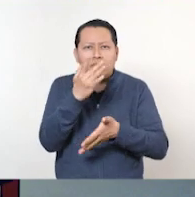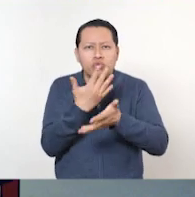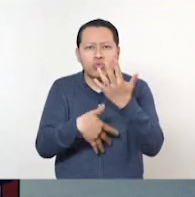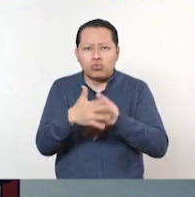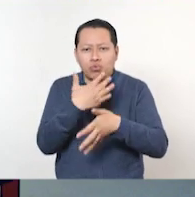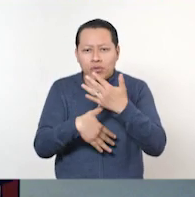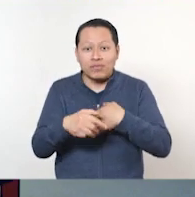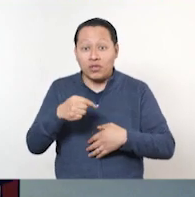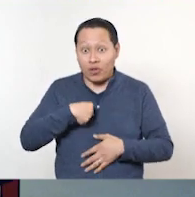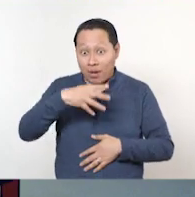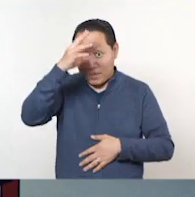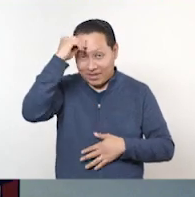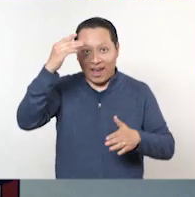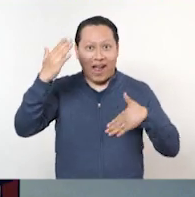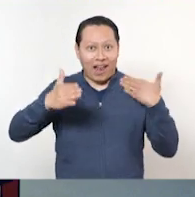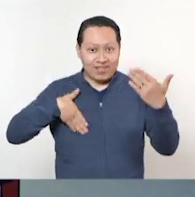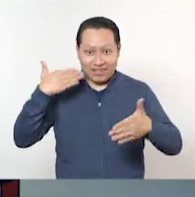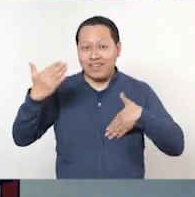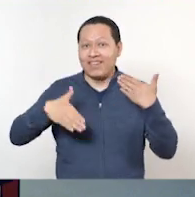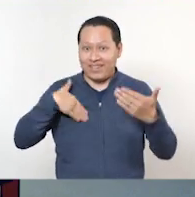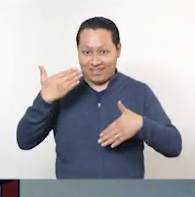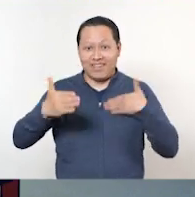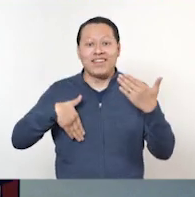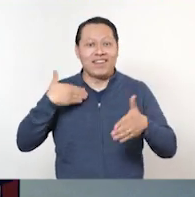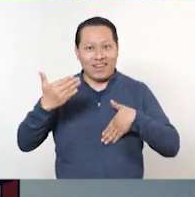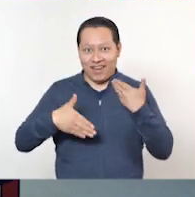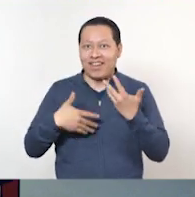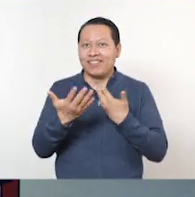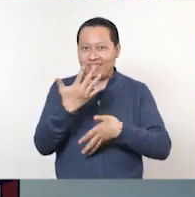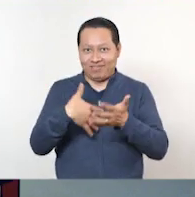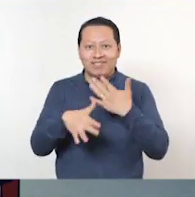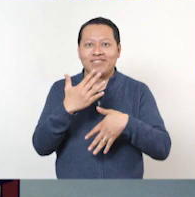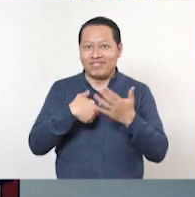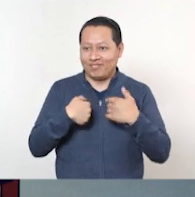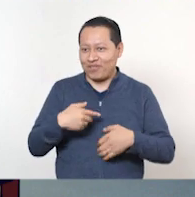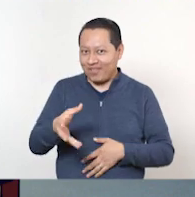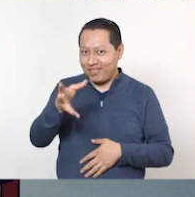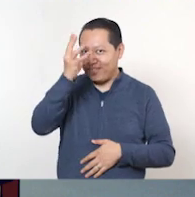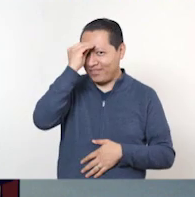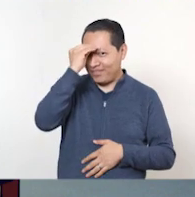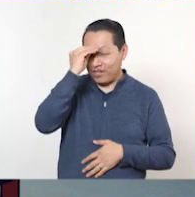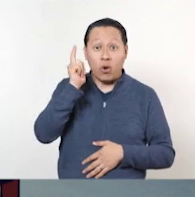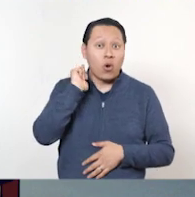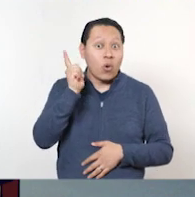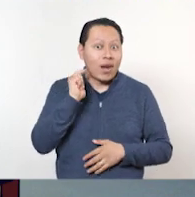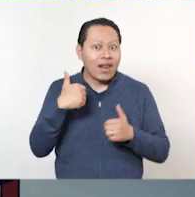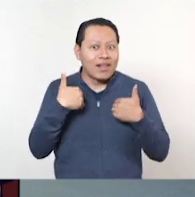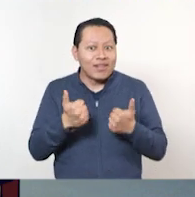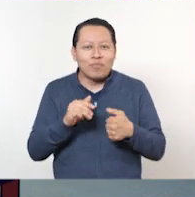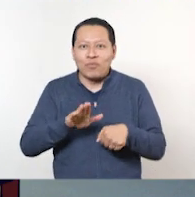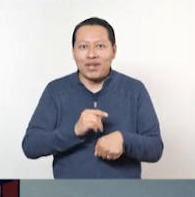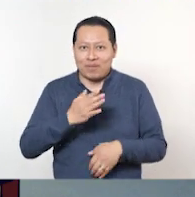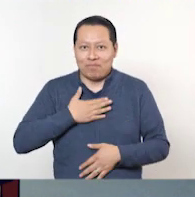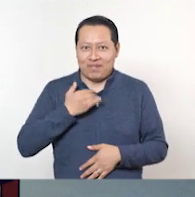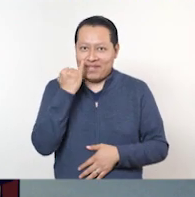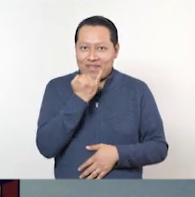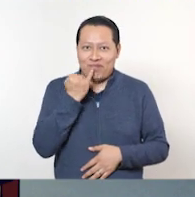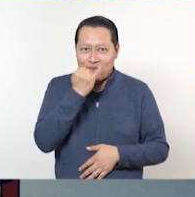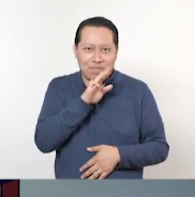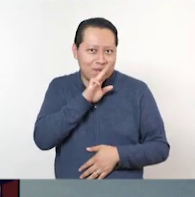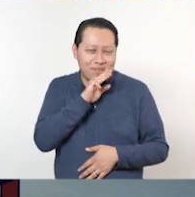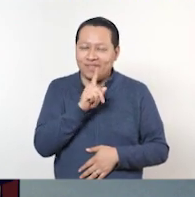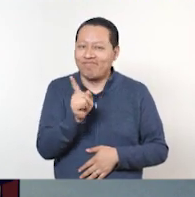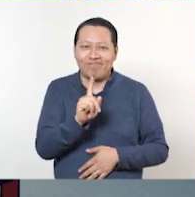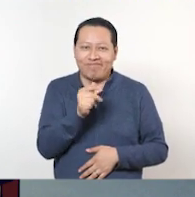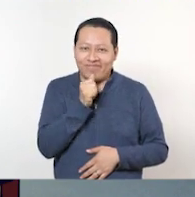manos. Yo aprendí a decir alegría, felicidad con lengua de señas. Espero se haya entendido porque no es mi